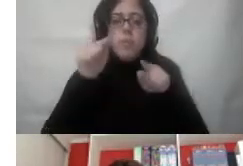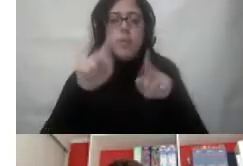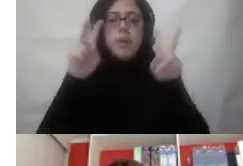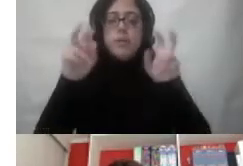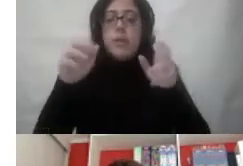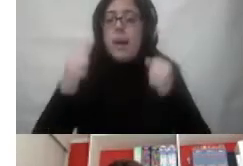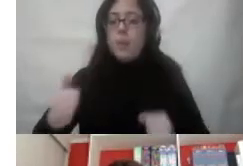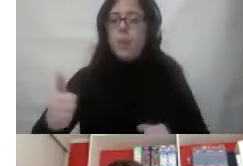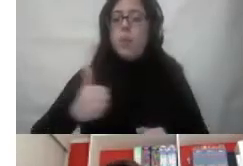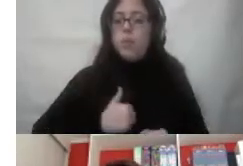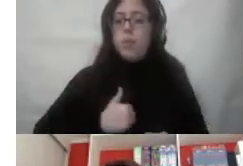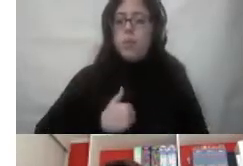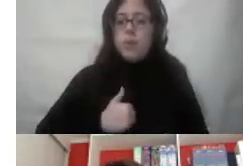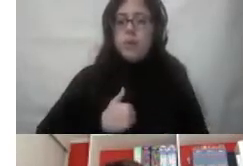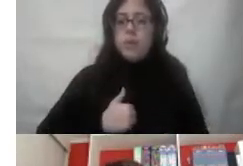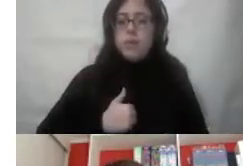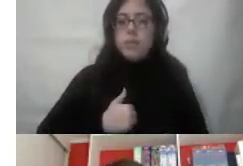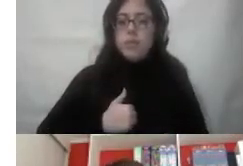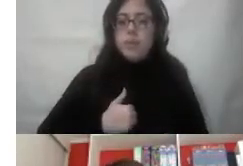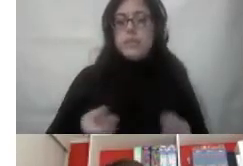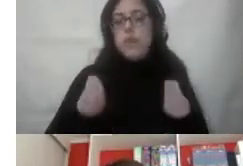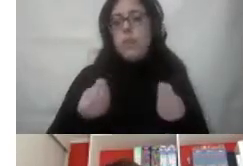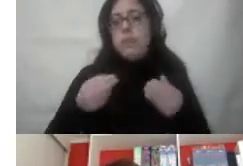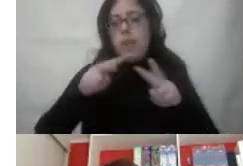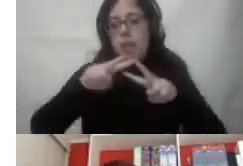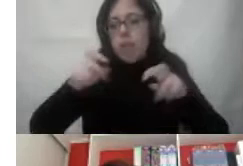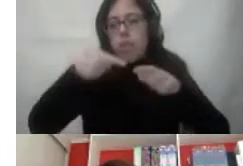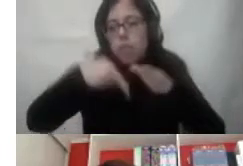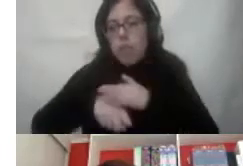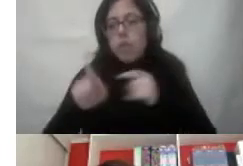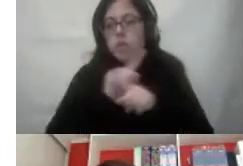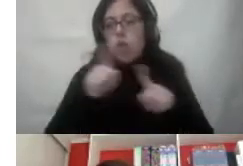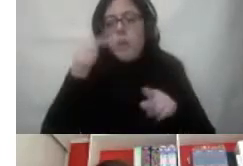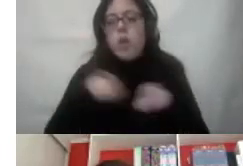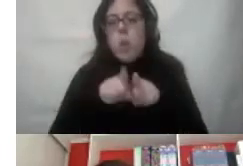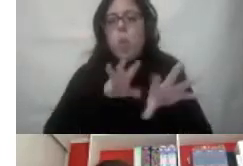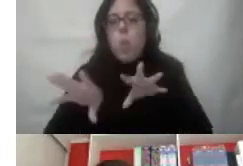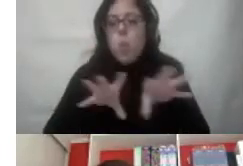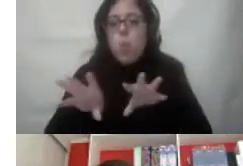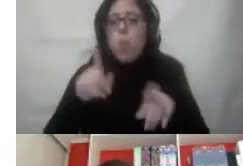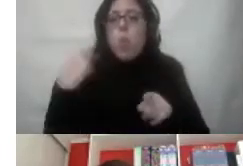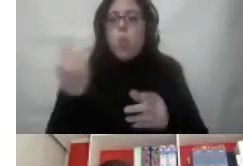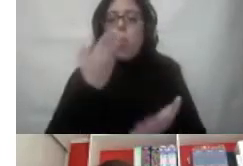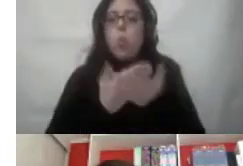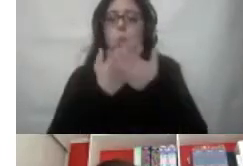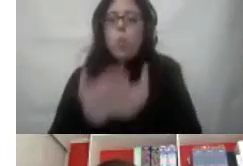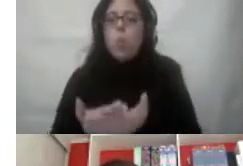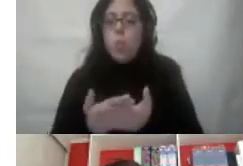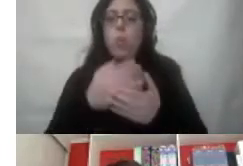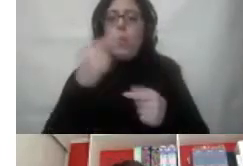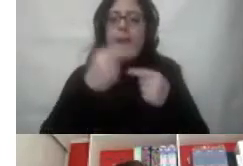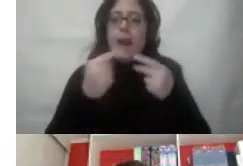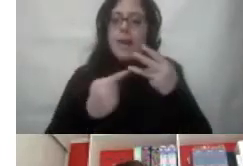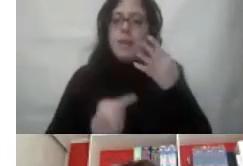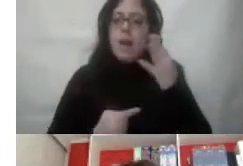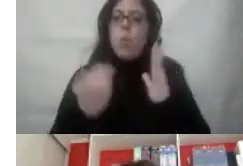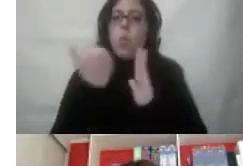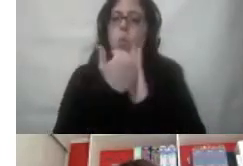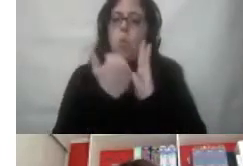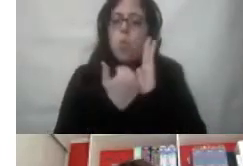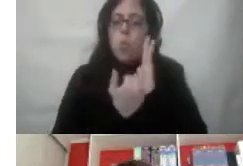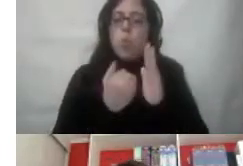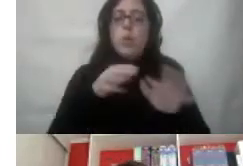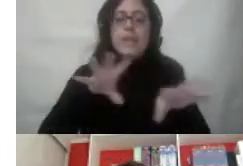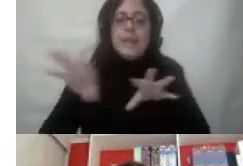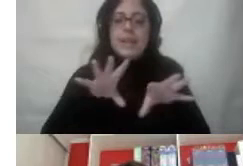cumpliendo, si bien no a cabalidad cada OA, son las actividades que vamos a proponer en cada etapa. Las actividades que